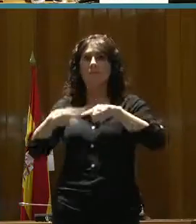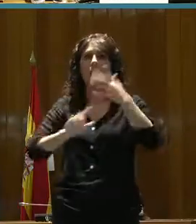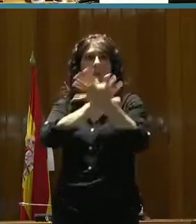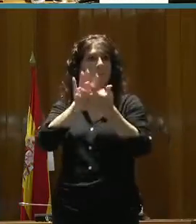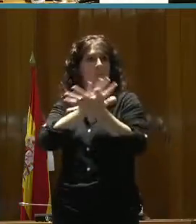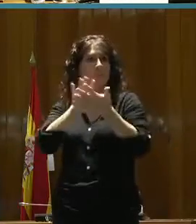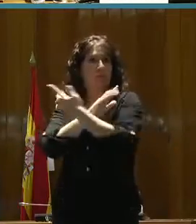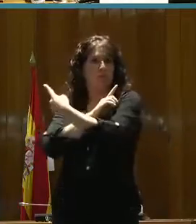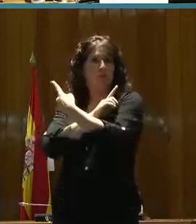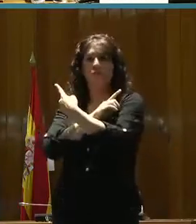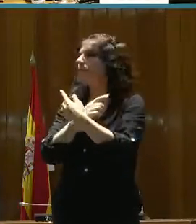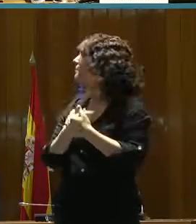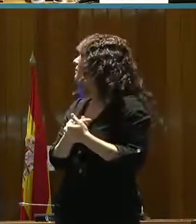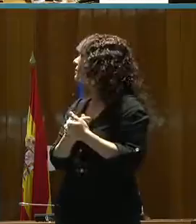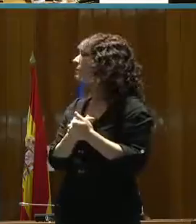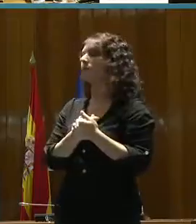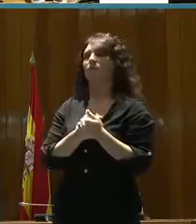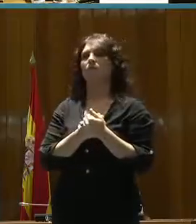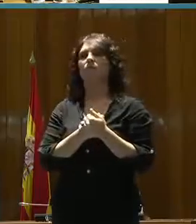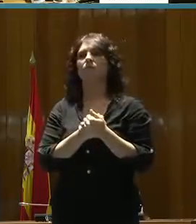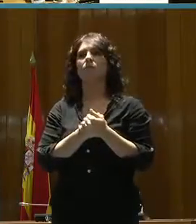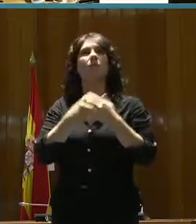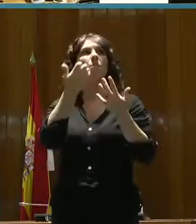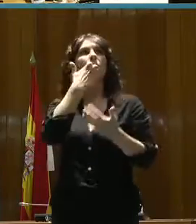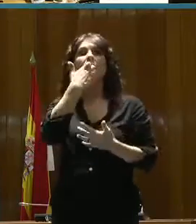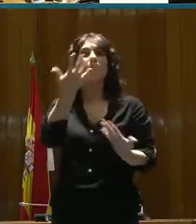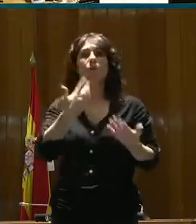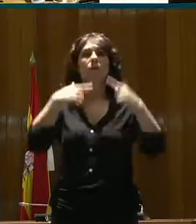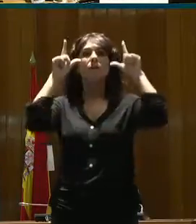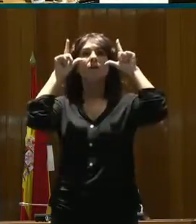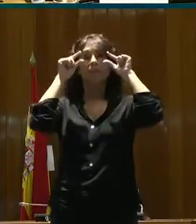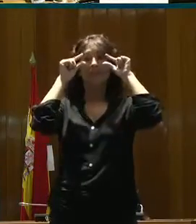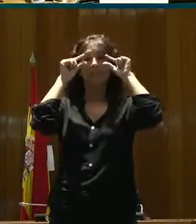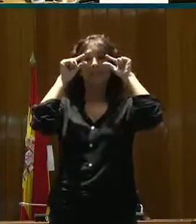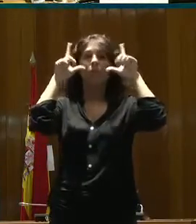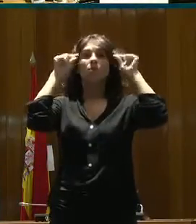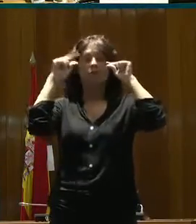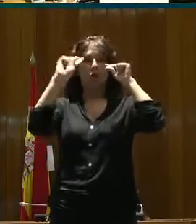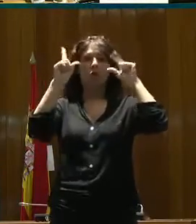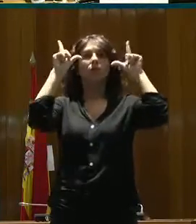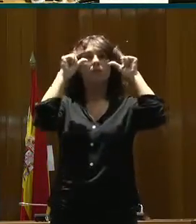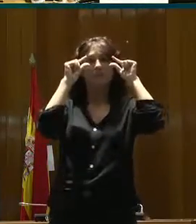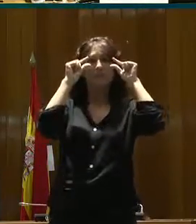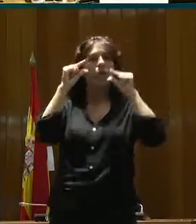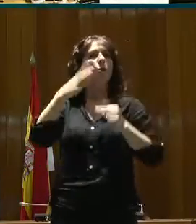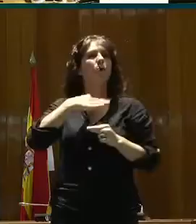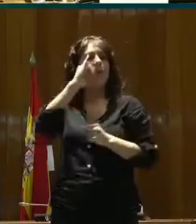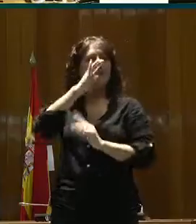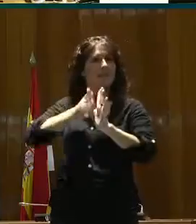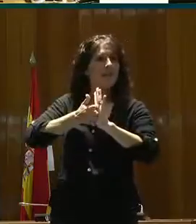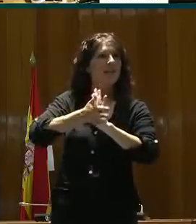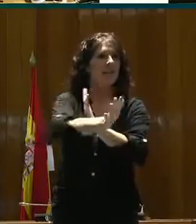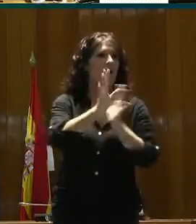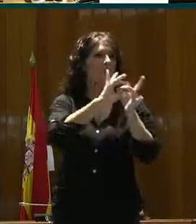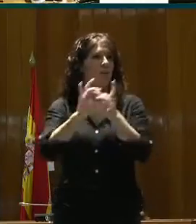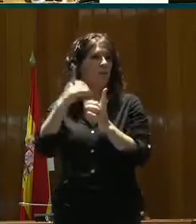mencionan aquí, los ojos entrecerrados pueden marcar precisamente la familiaridad o el conocimiento compartido de